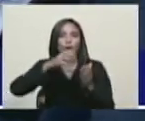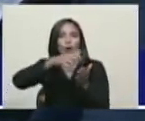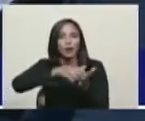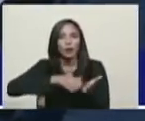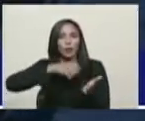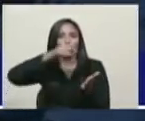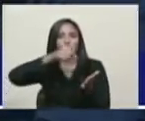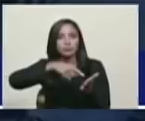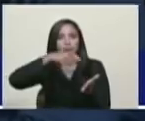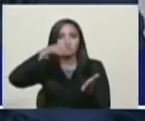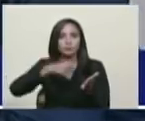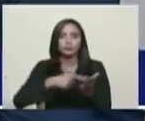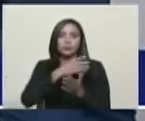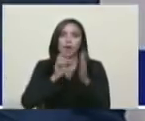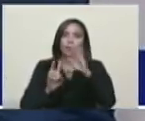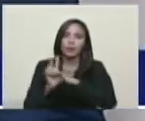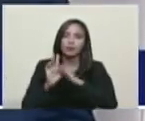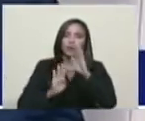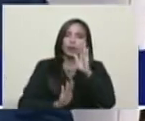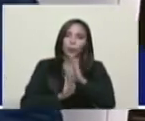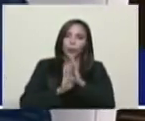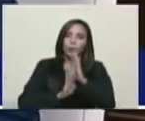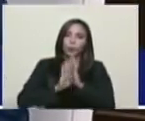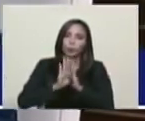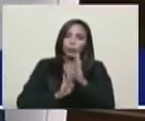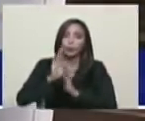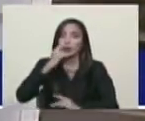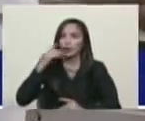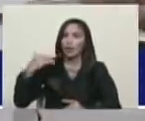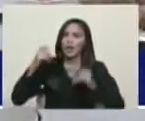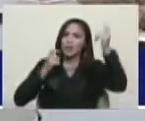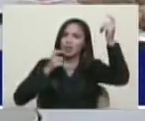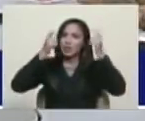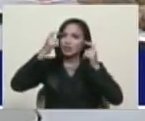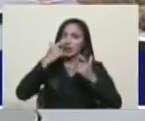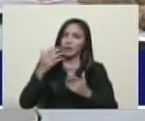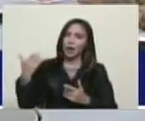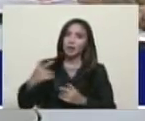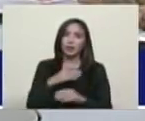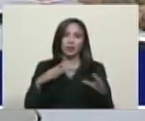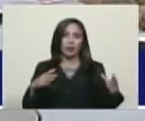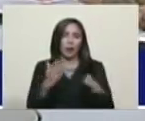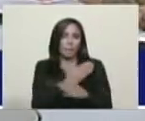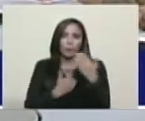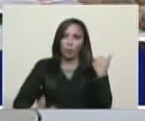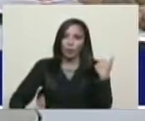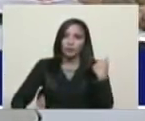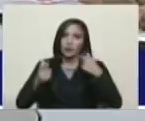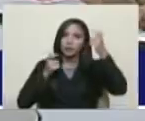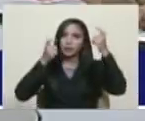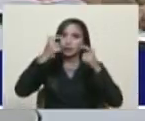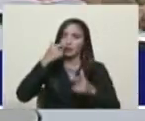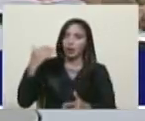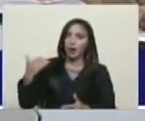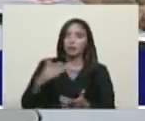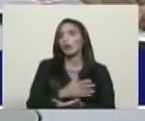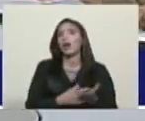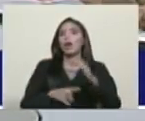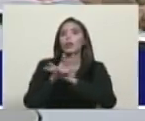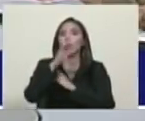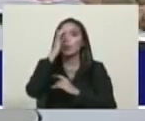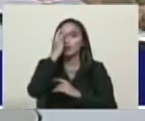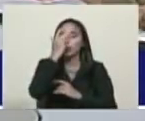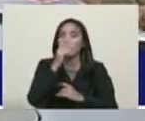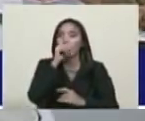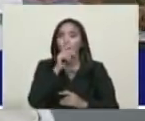avanzando. Cuando el comandante Hugo Chávez llegó al gobierno, un día como el 2 de febrero